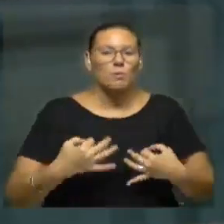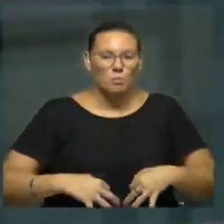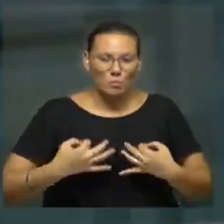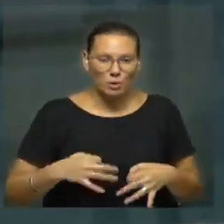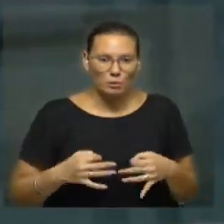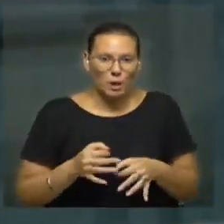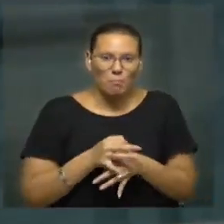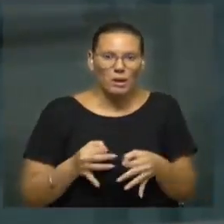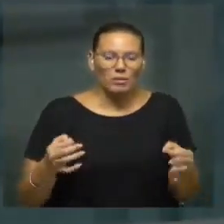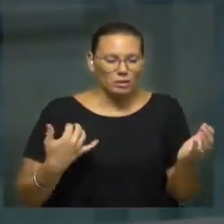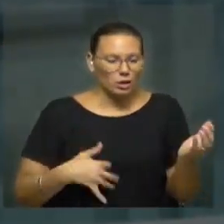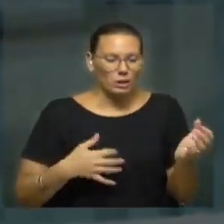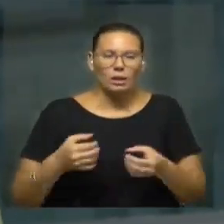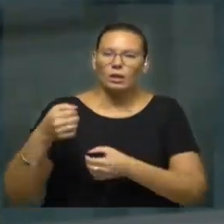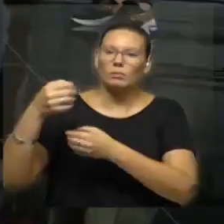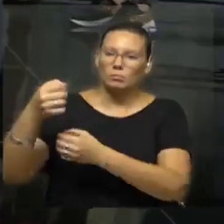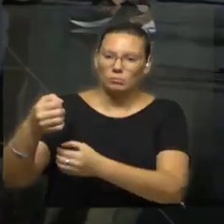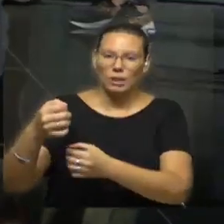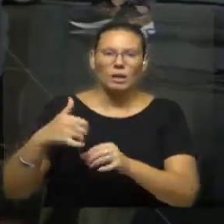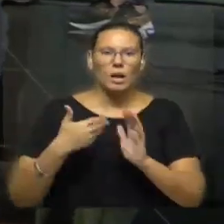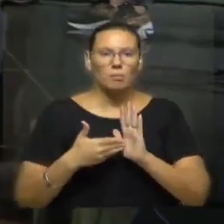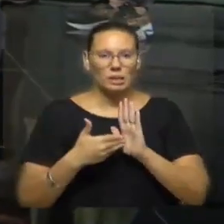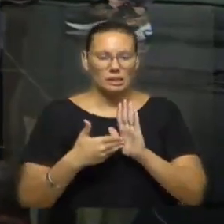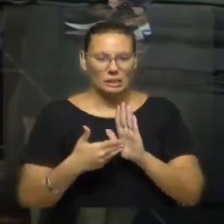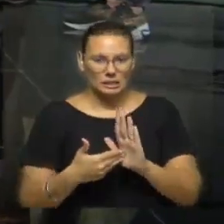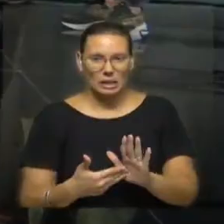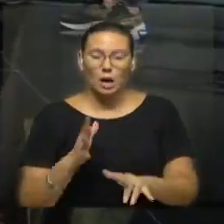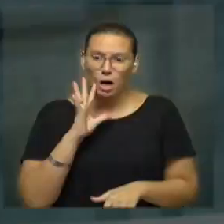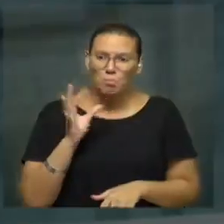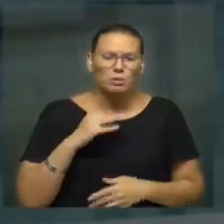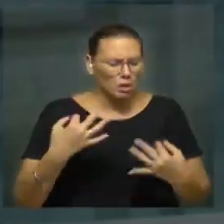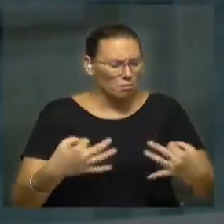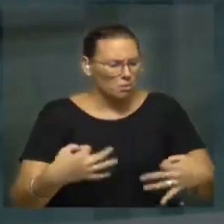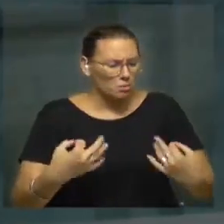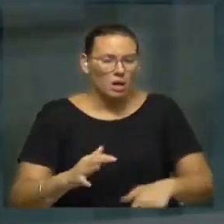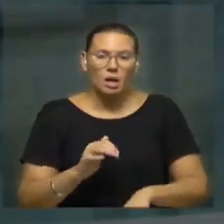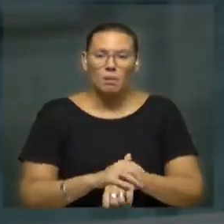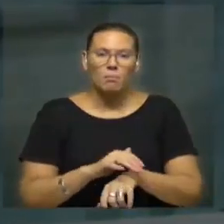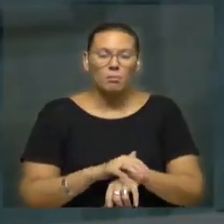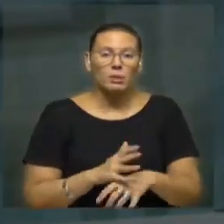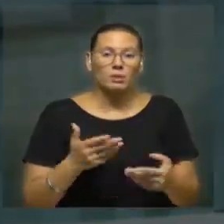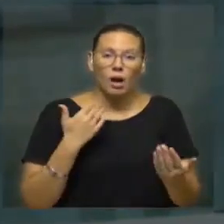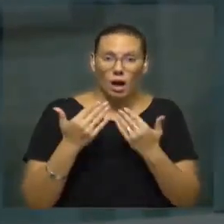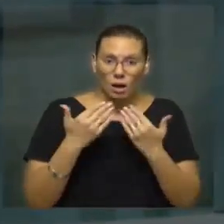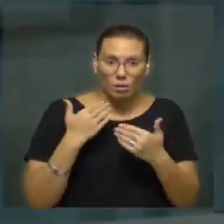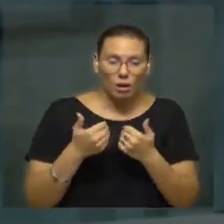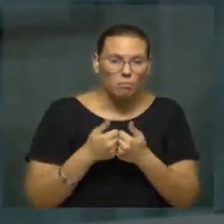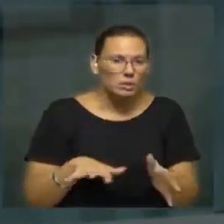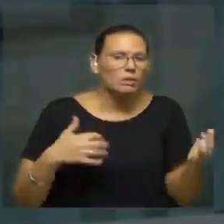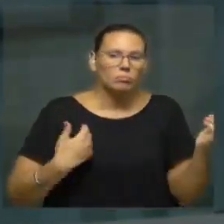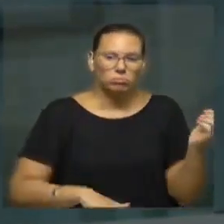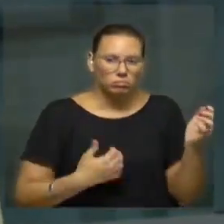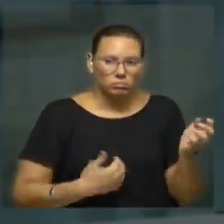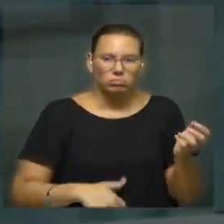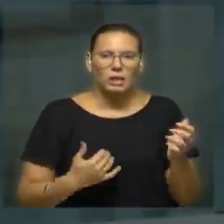Perfecto. Deje la guitarra ahí. Qué profesional, ya se va a presentar. Perdón. Bien, está muy bien. En ese momento, estábamos hablando, en el momento que arrancaron a tocar, ya